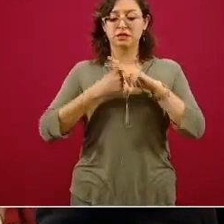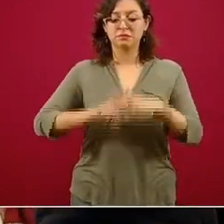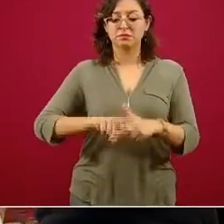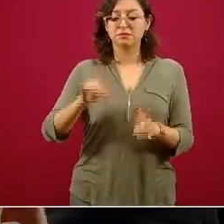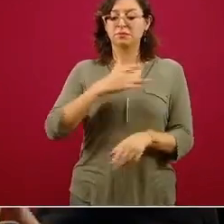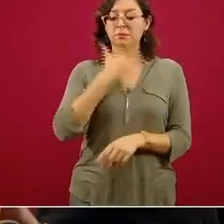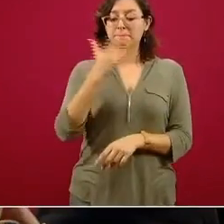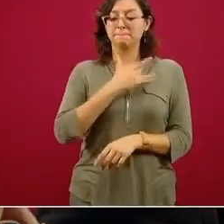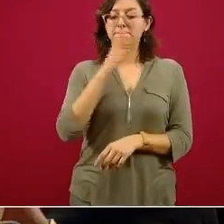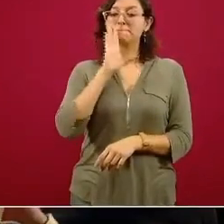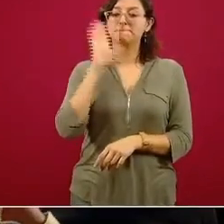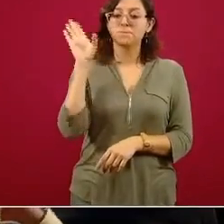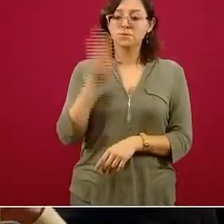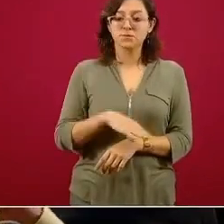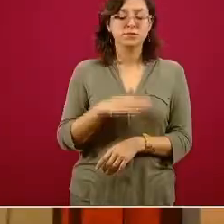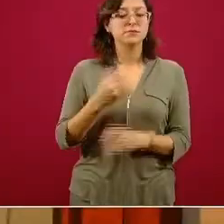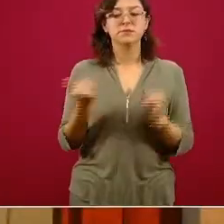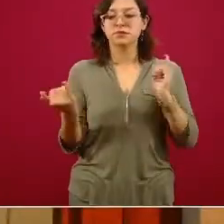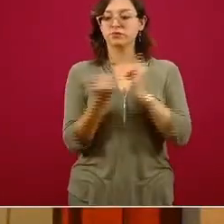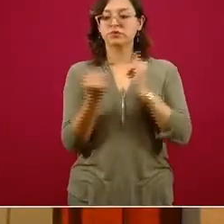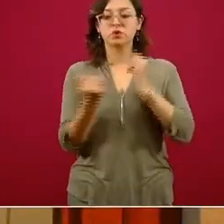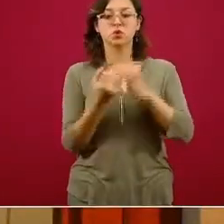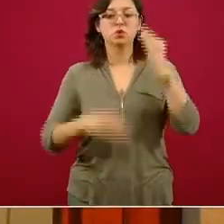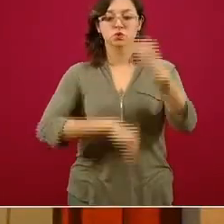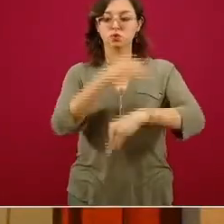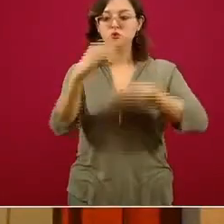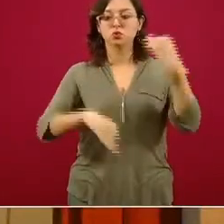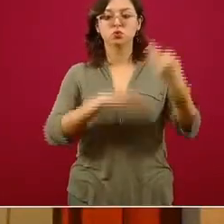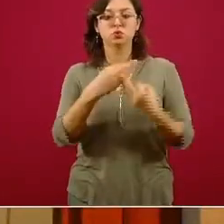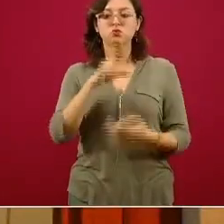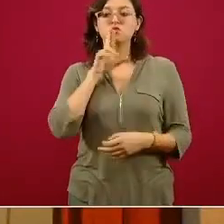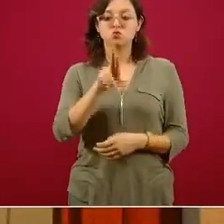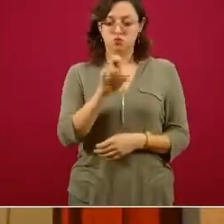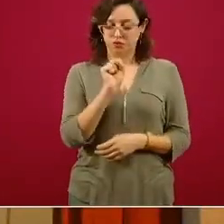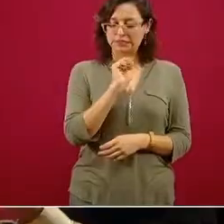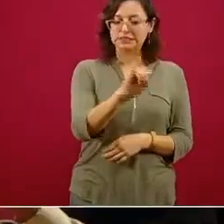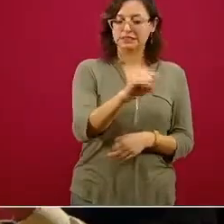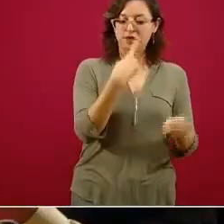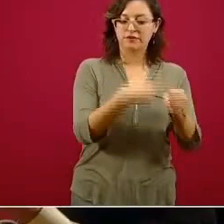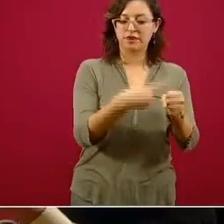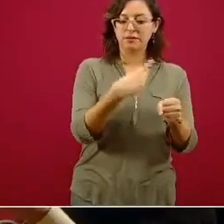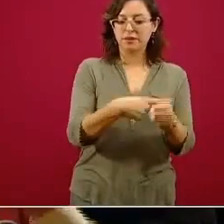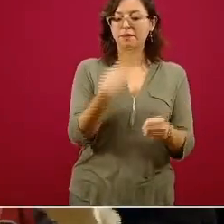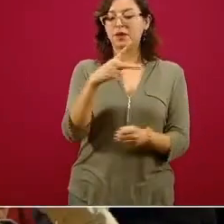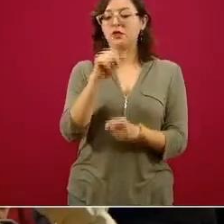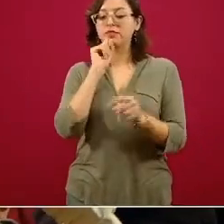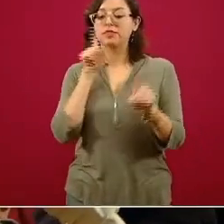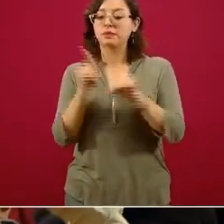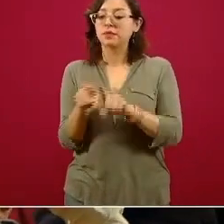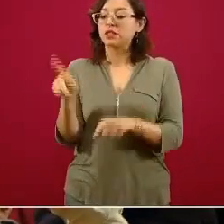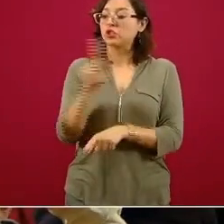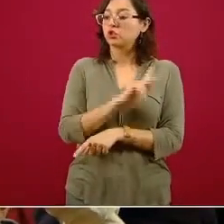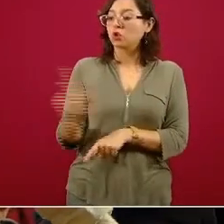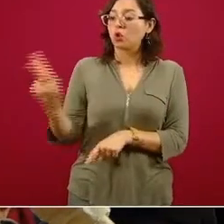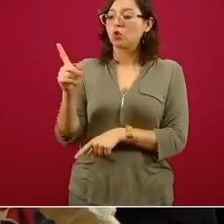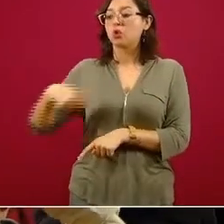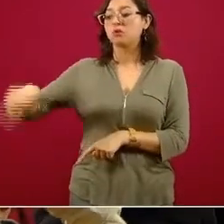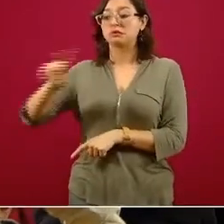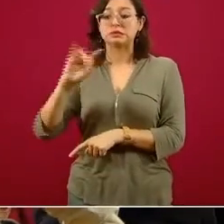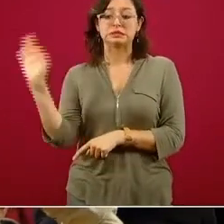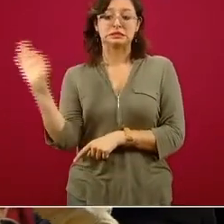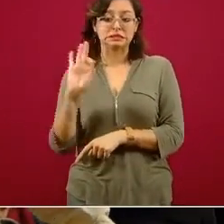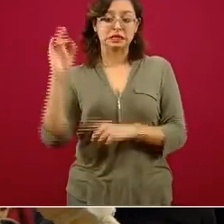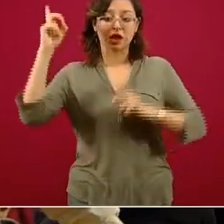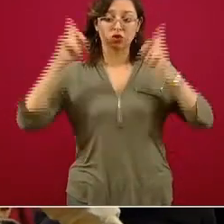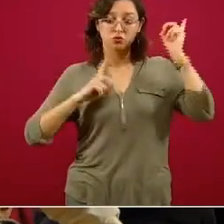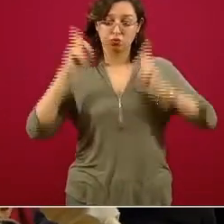Igual, presentamos todos los confirmados, pero también presentamos los aún sospechosos para poder ver cómo se está moviendo la